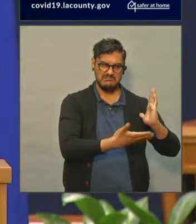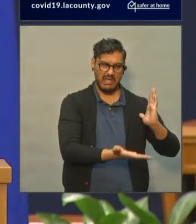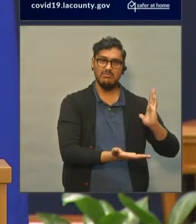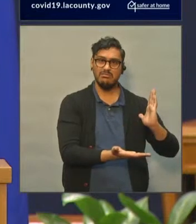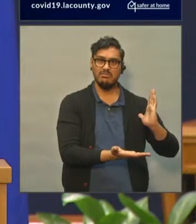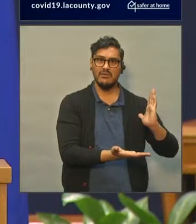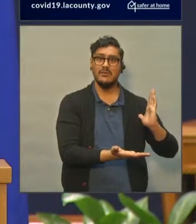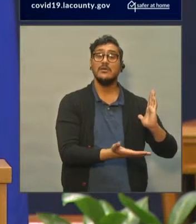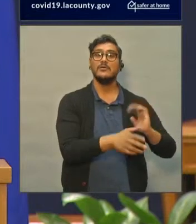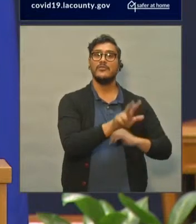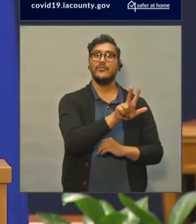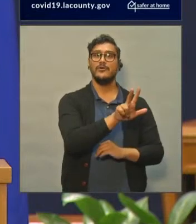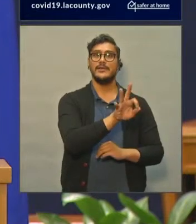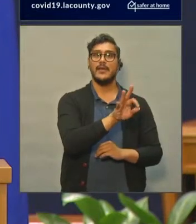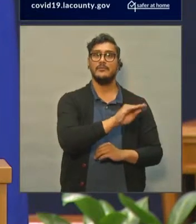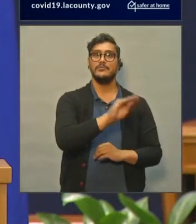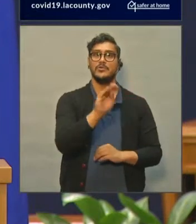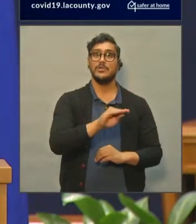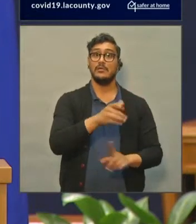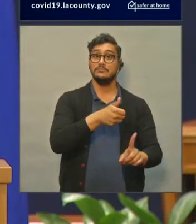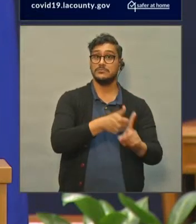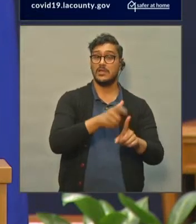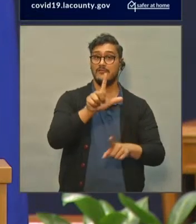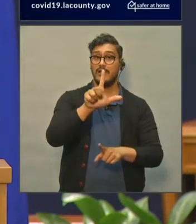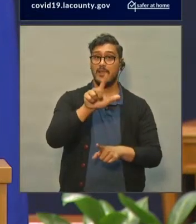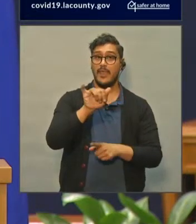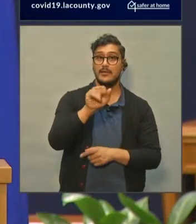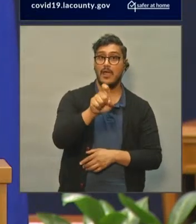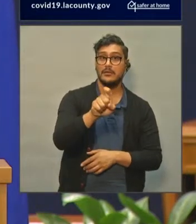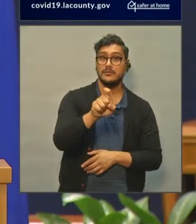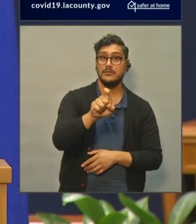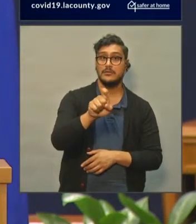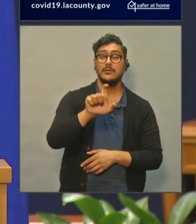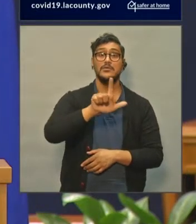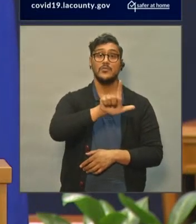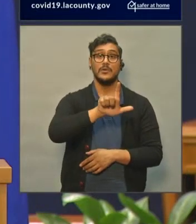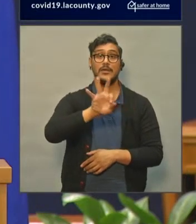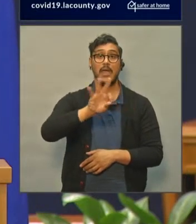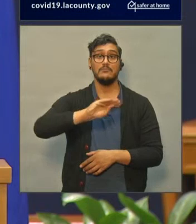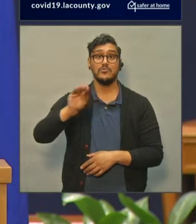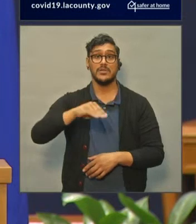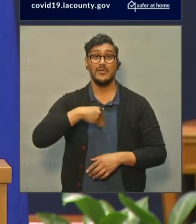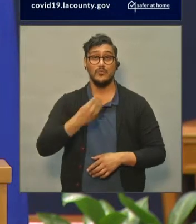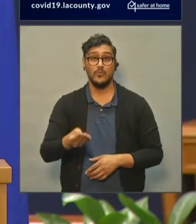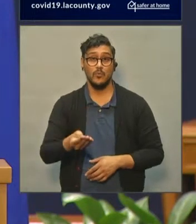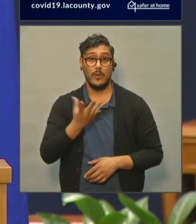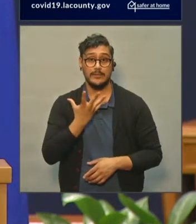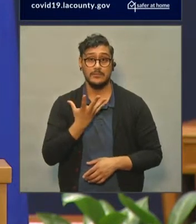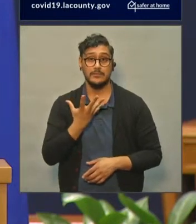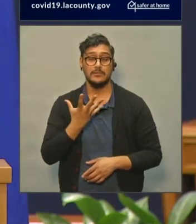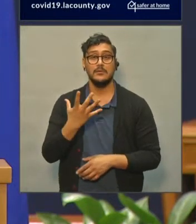etnicidad, 39% son latinas, 29% son blancas,